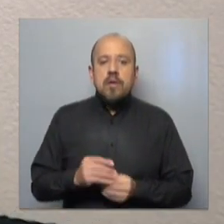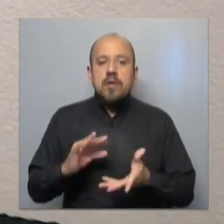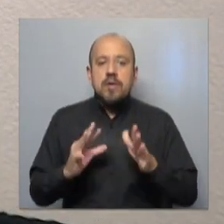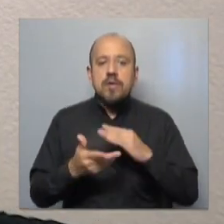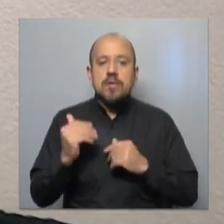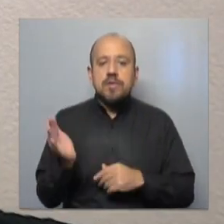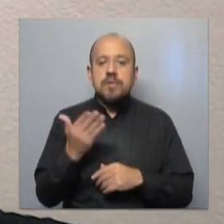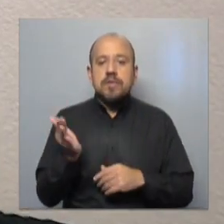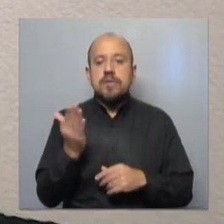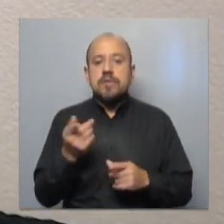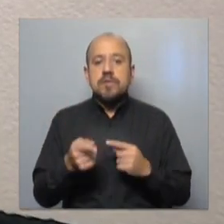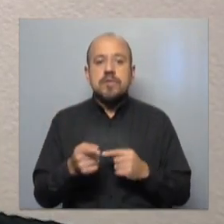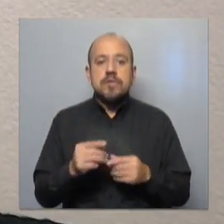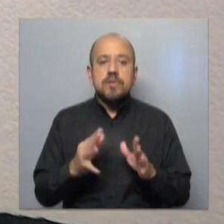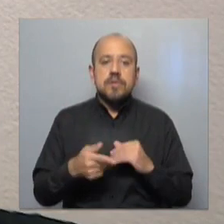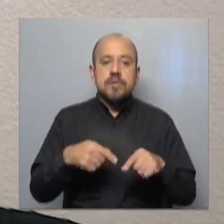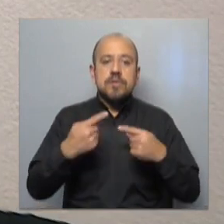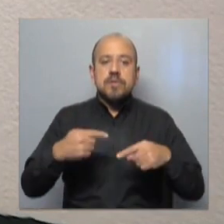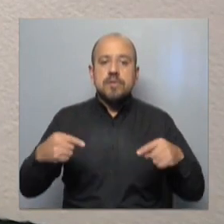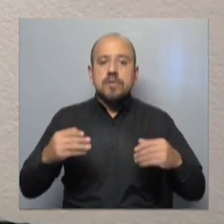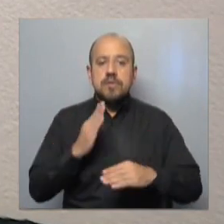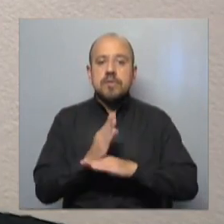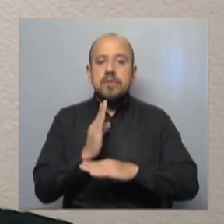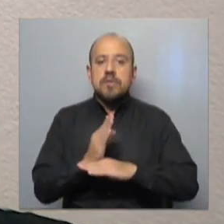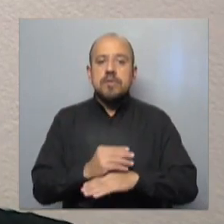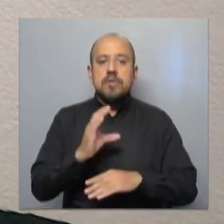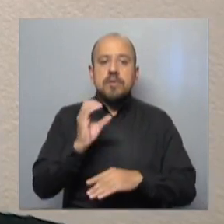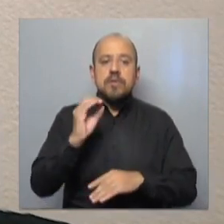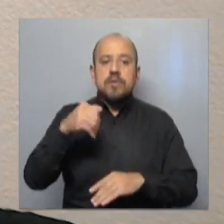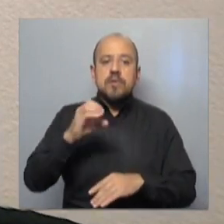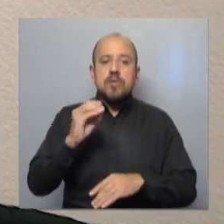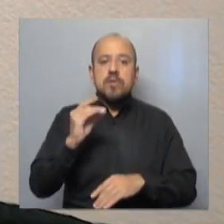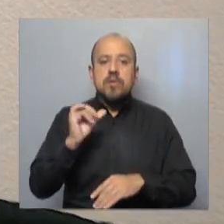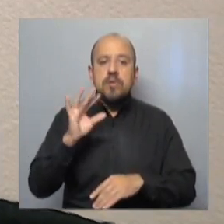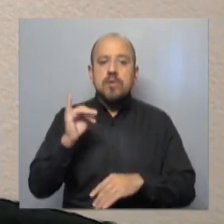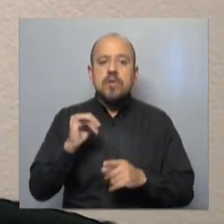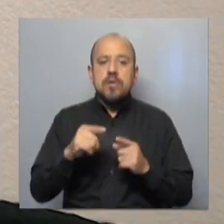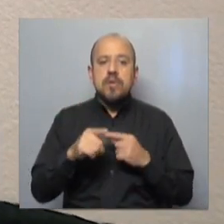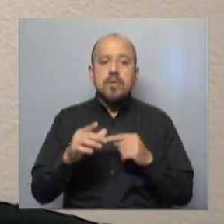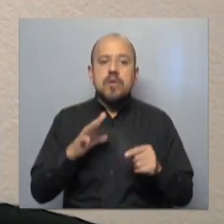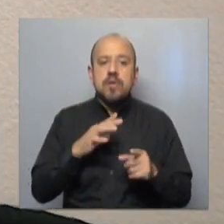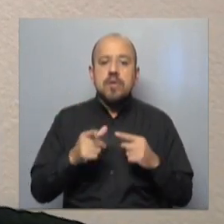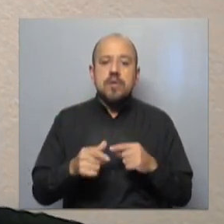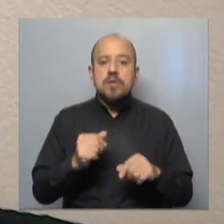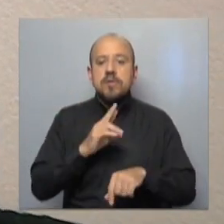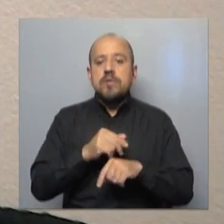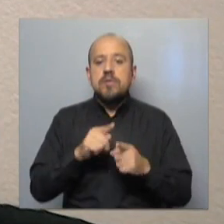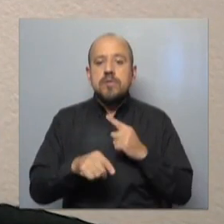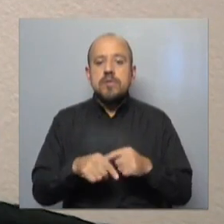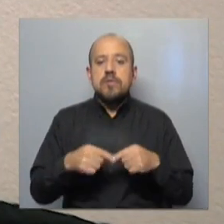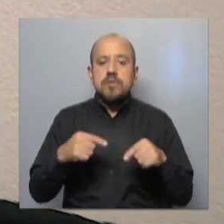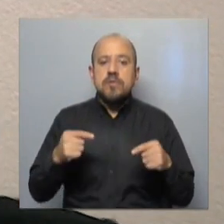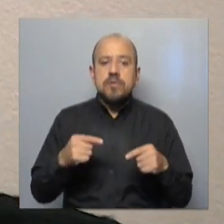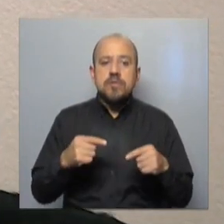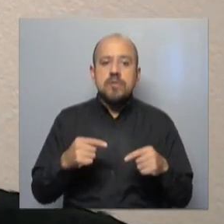agropecuaria sobre todo de materias primas o commodities para la exportación que se basa mucho en el uso de insumos